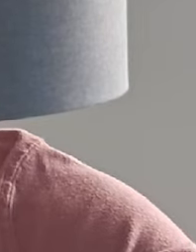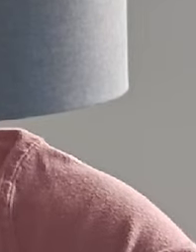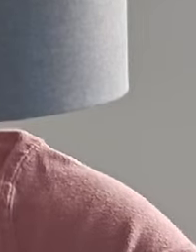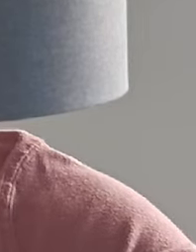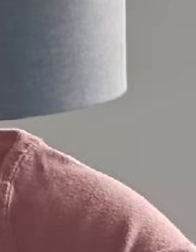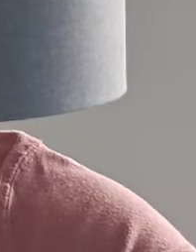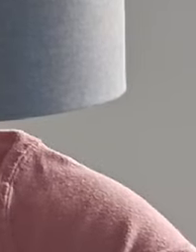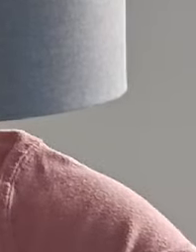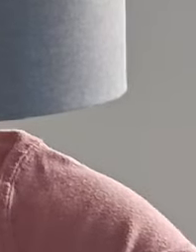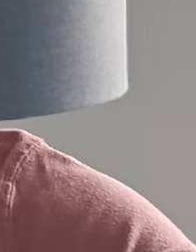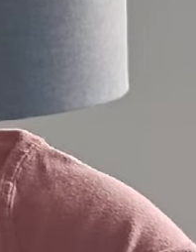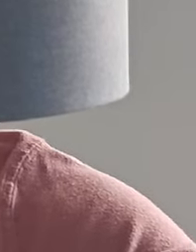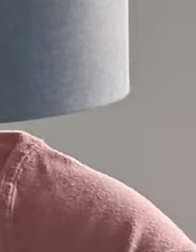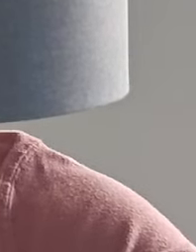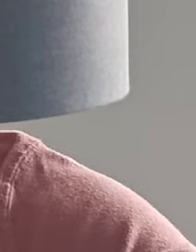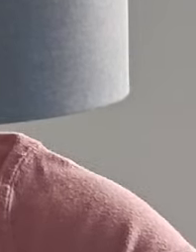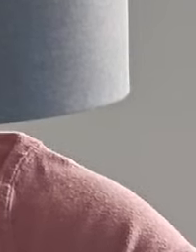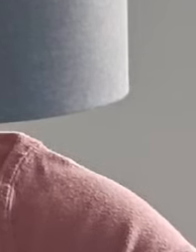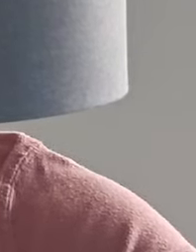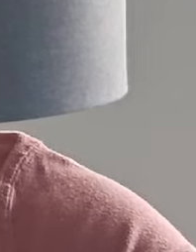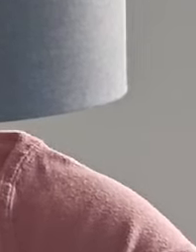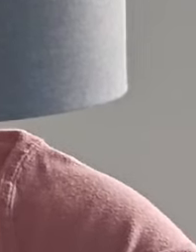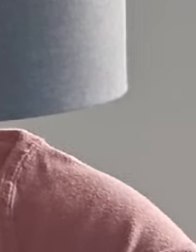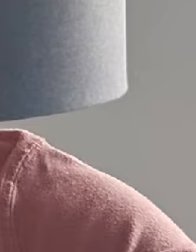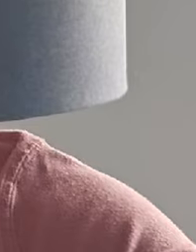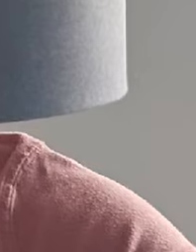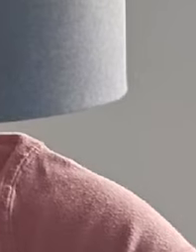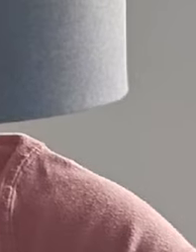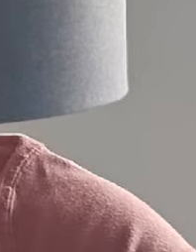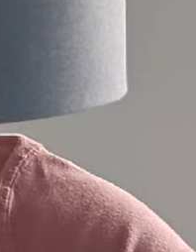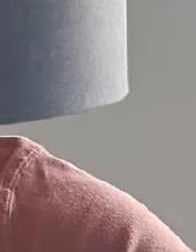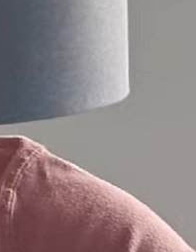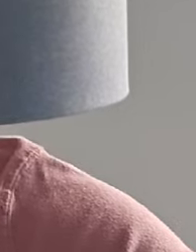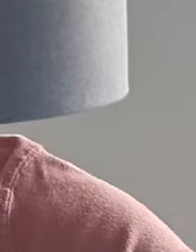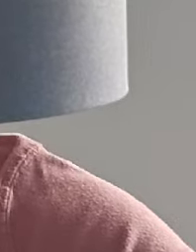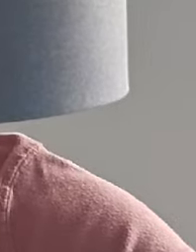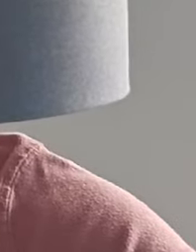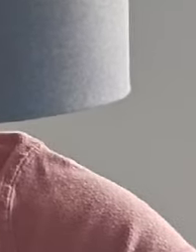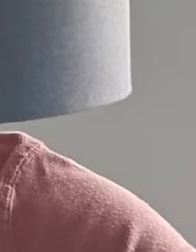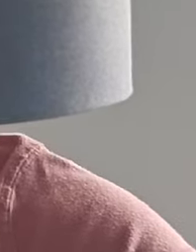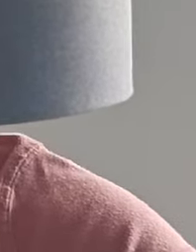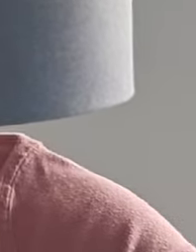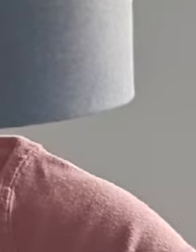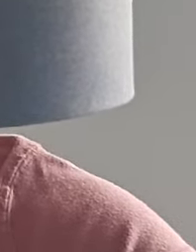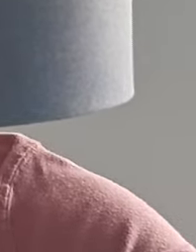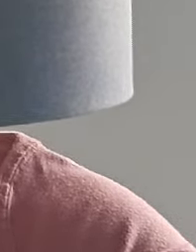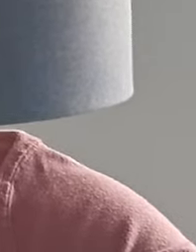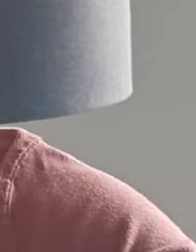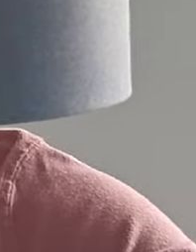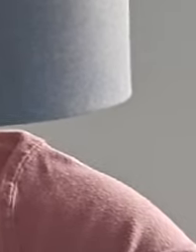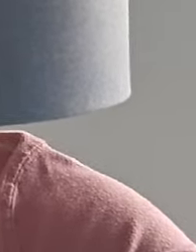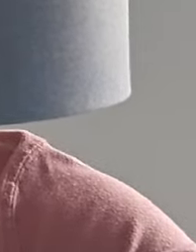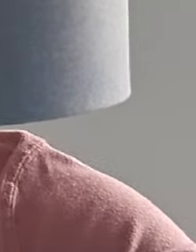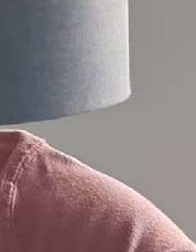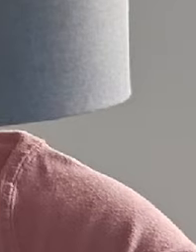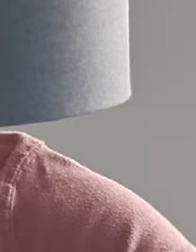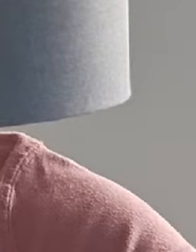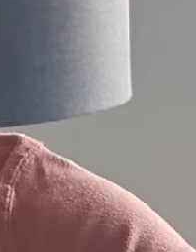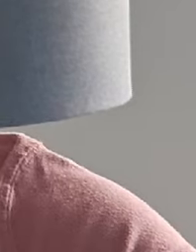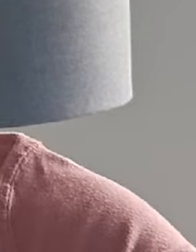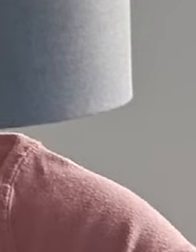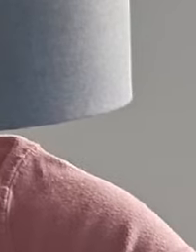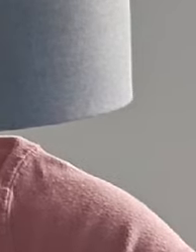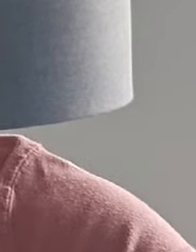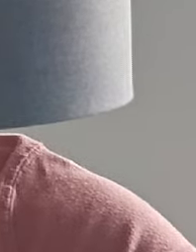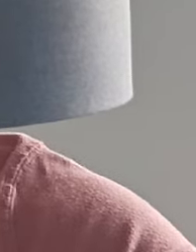hubiera trabajado 30 años en una institución, ya sea privada o pública. Así que, pues, es la reforma que